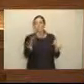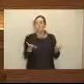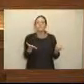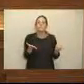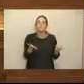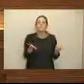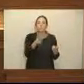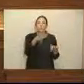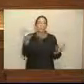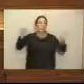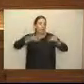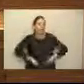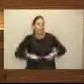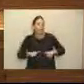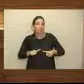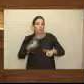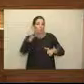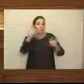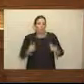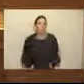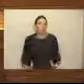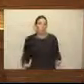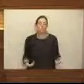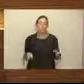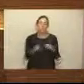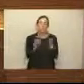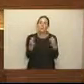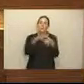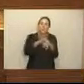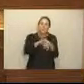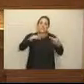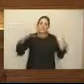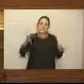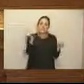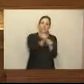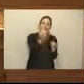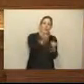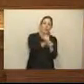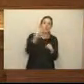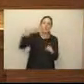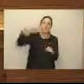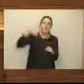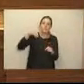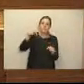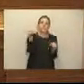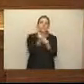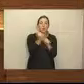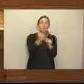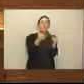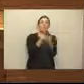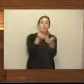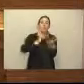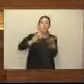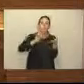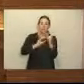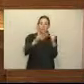fracaso humano y personal con esta persona, es incapaz de deslindarlo de sus funciones como presidente y como secretario general del Partido Socialista.